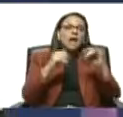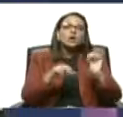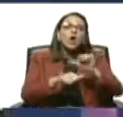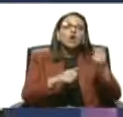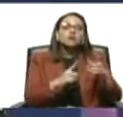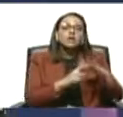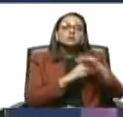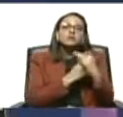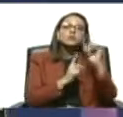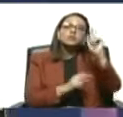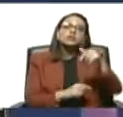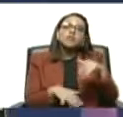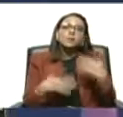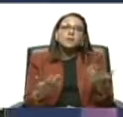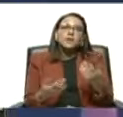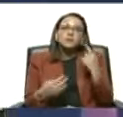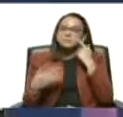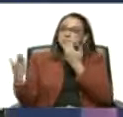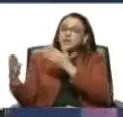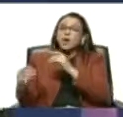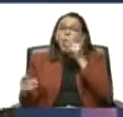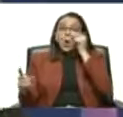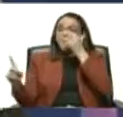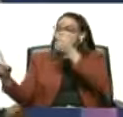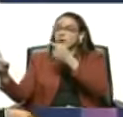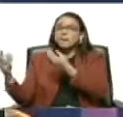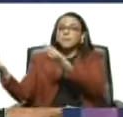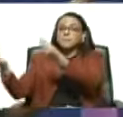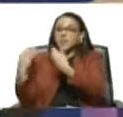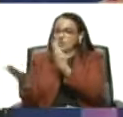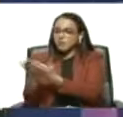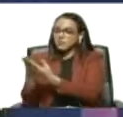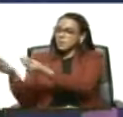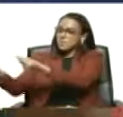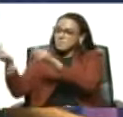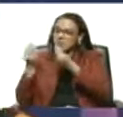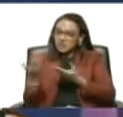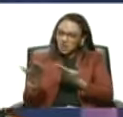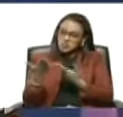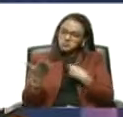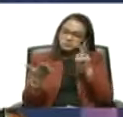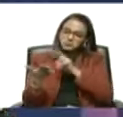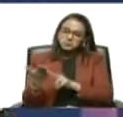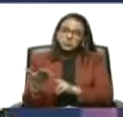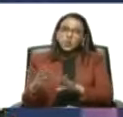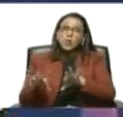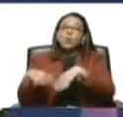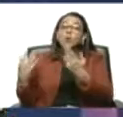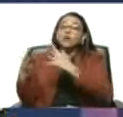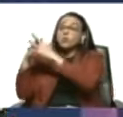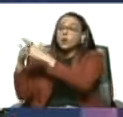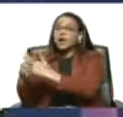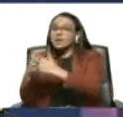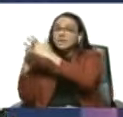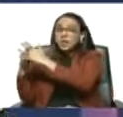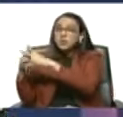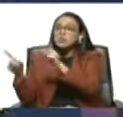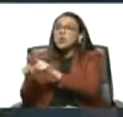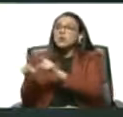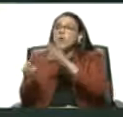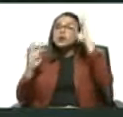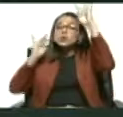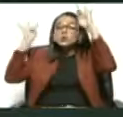Fíjense ustedes, esto me lo hizo llegar ayer William Castillo. Mientras el sueño americano muere, China lidera el crecimiento